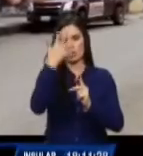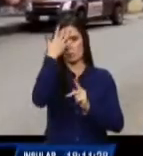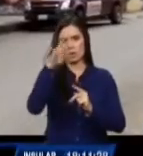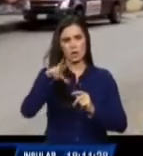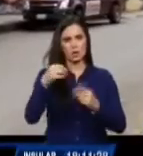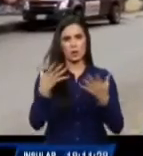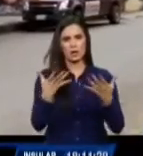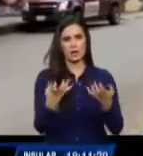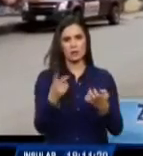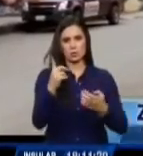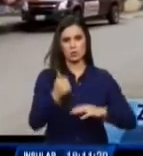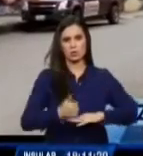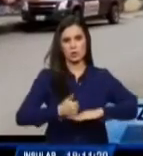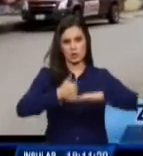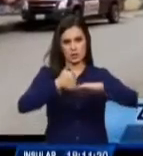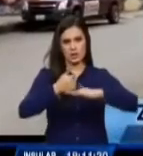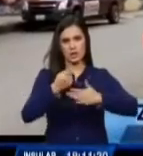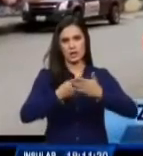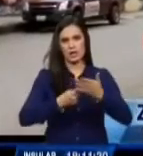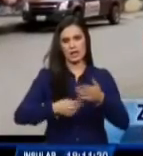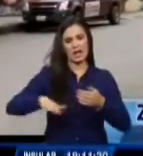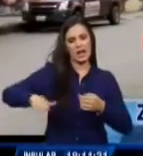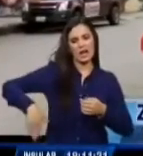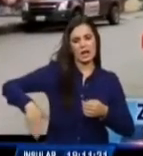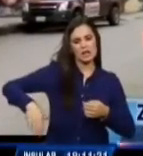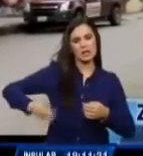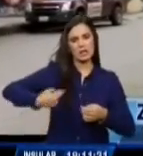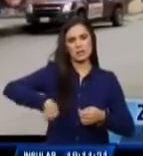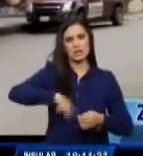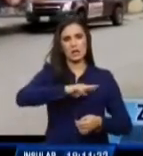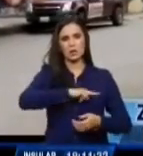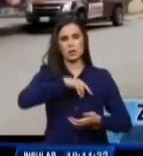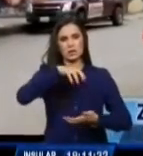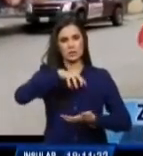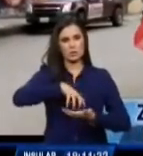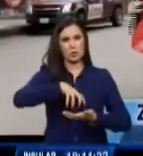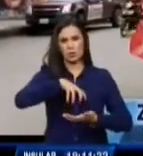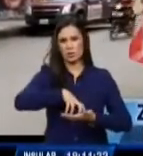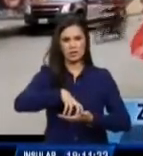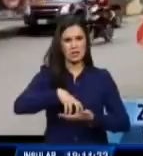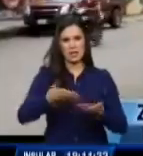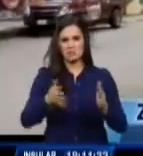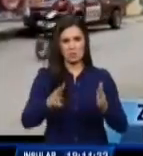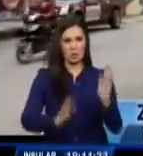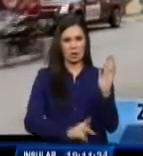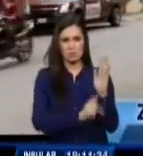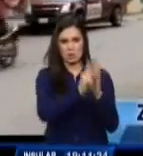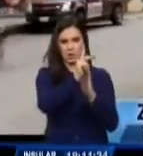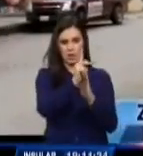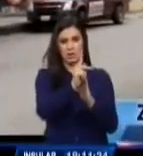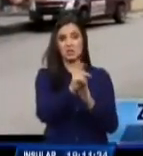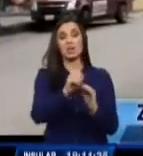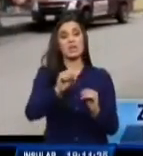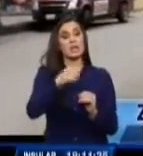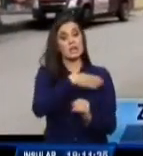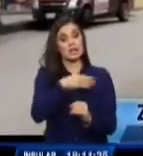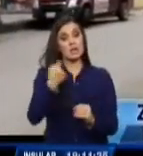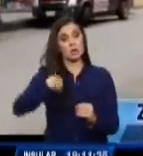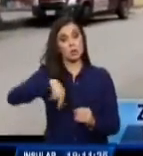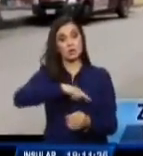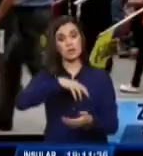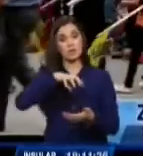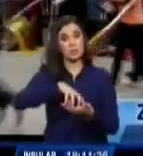no queremos una autoridad que retrase nuestra provincia, siendo una provincia minera, siendo una